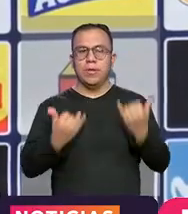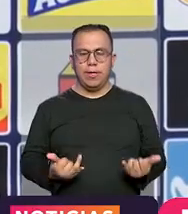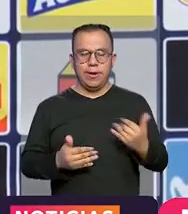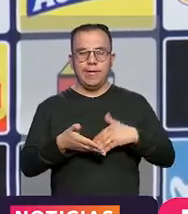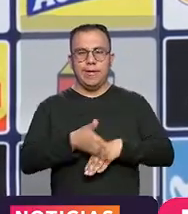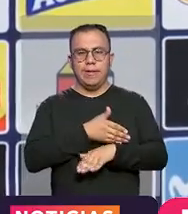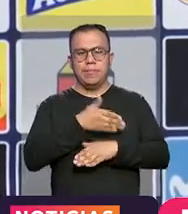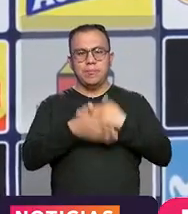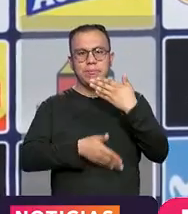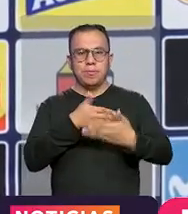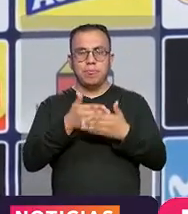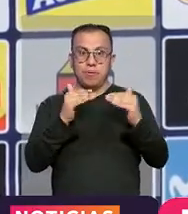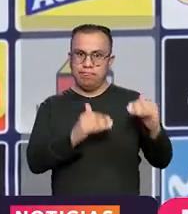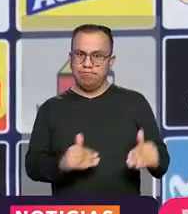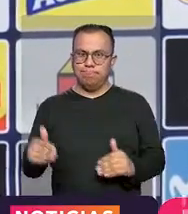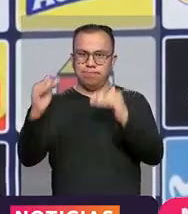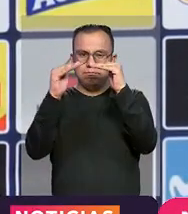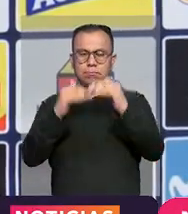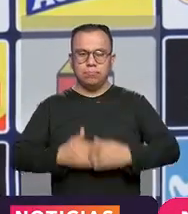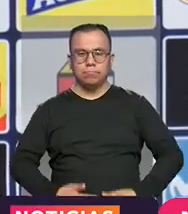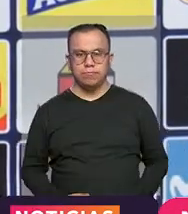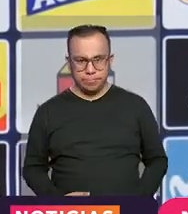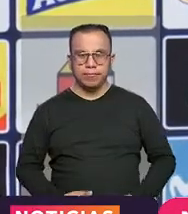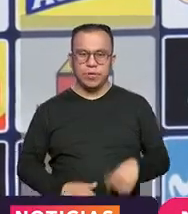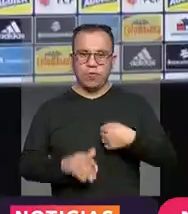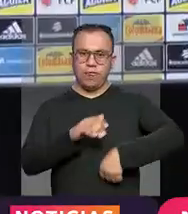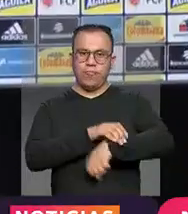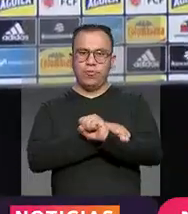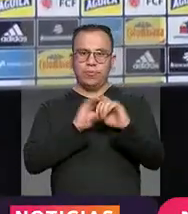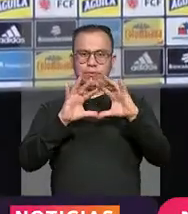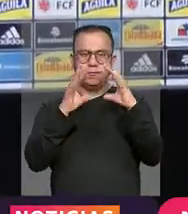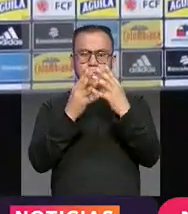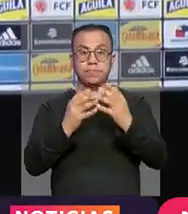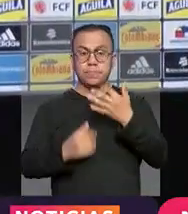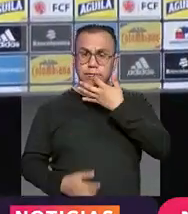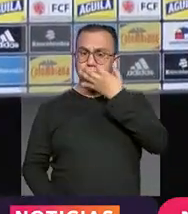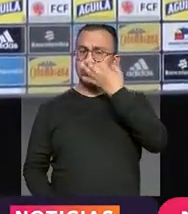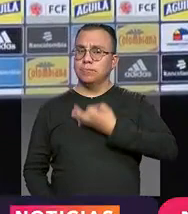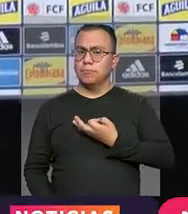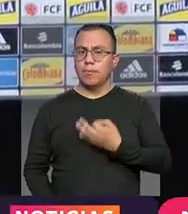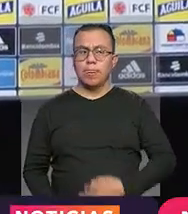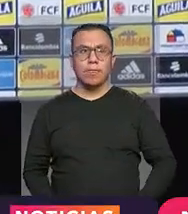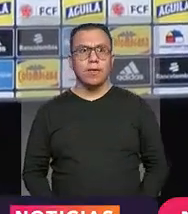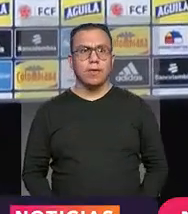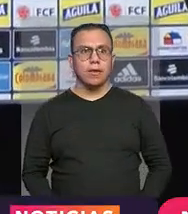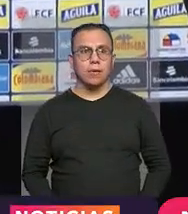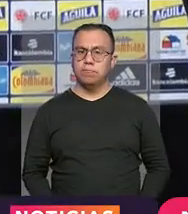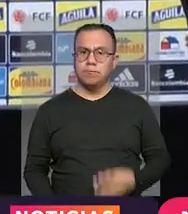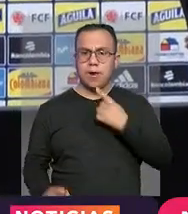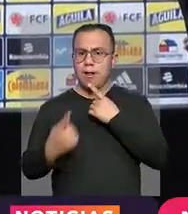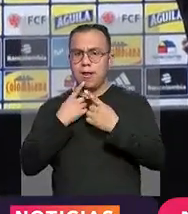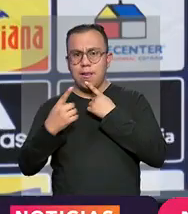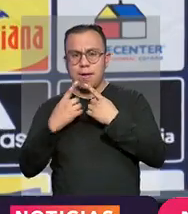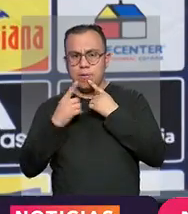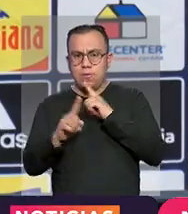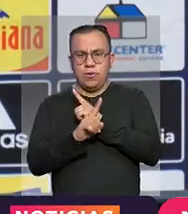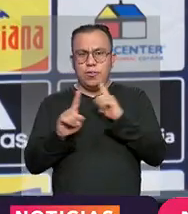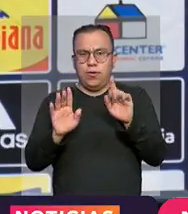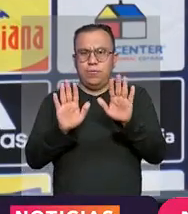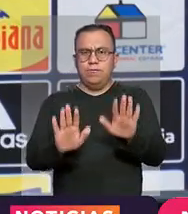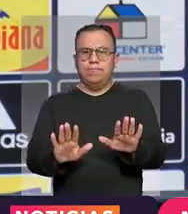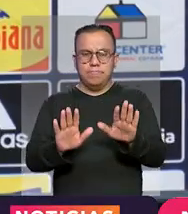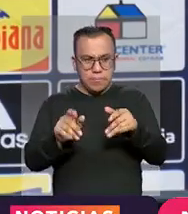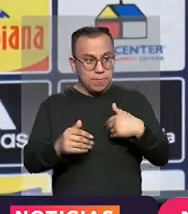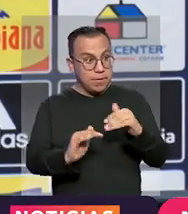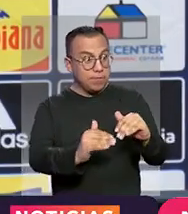Ramón, en lo más alto del fútbol mundial. La verdad es que no quise conversar hasta no